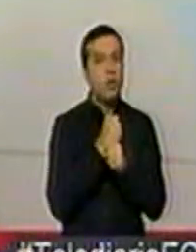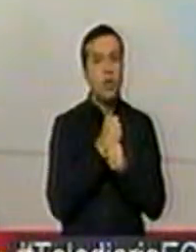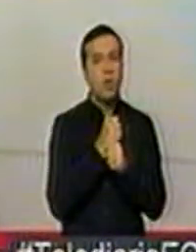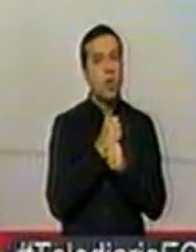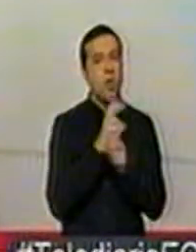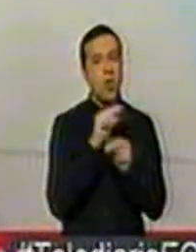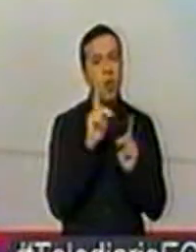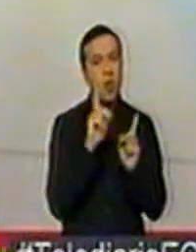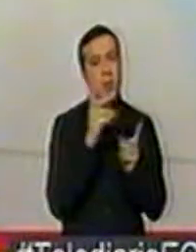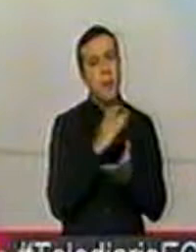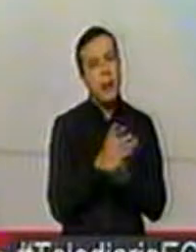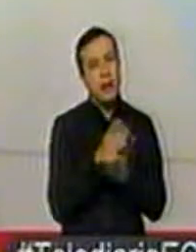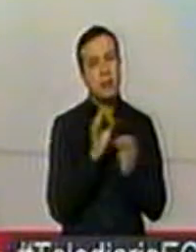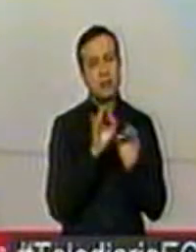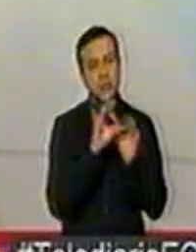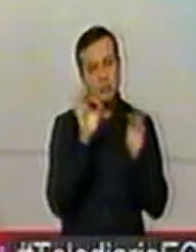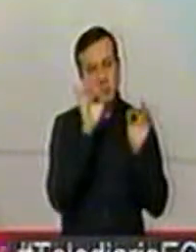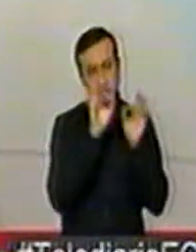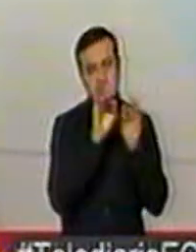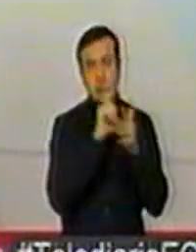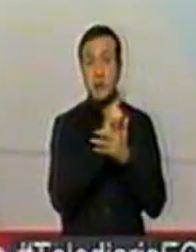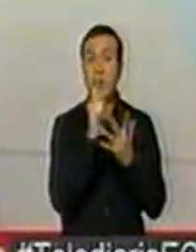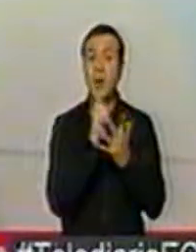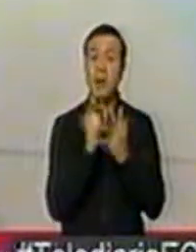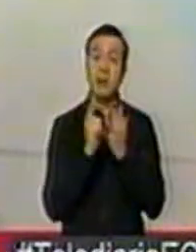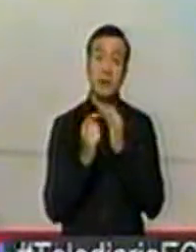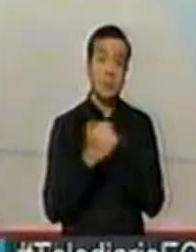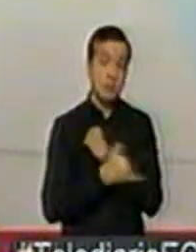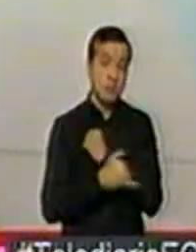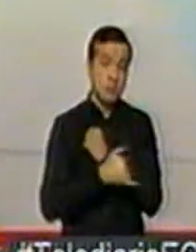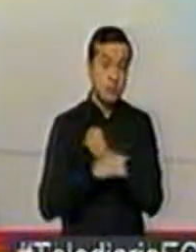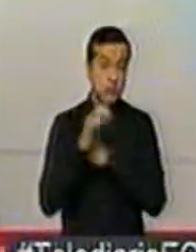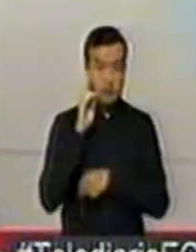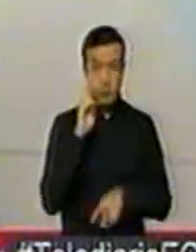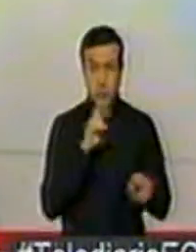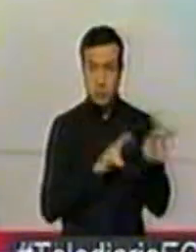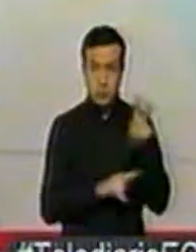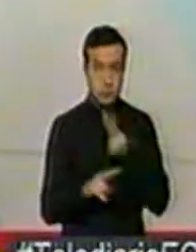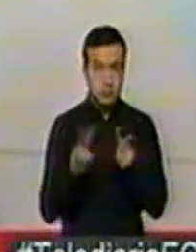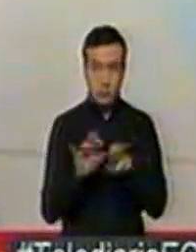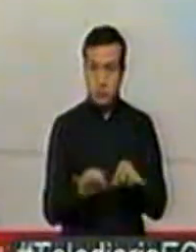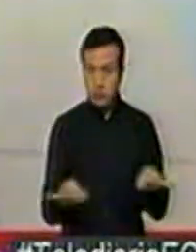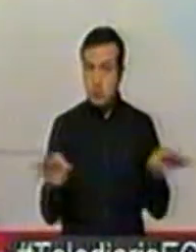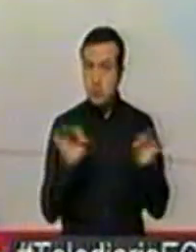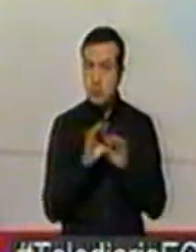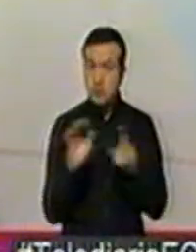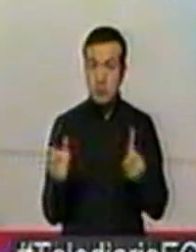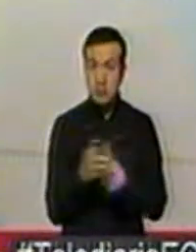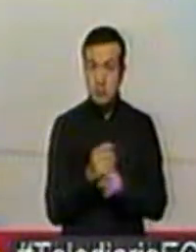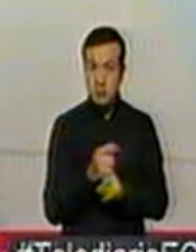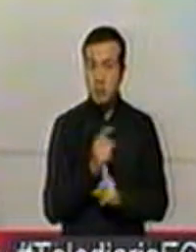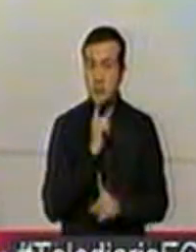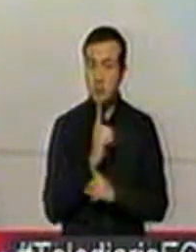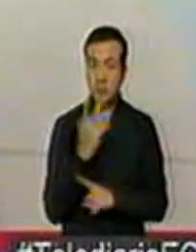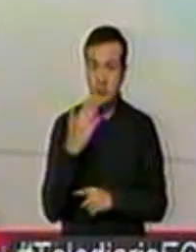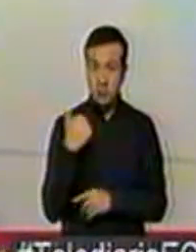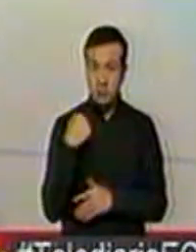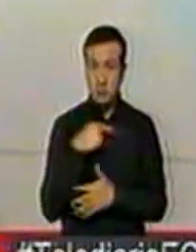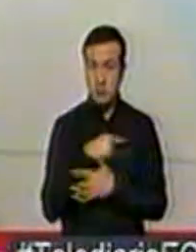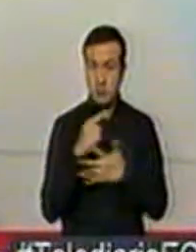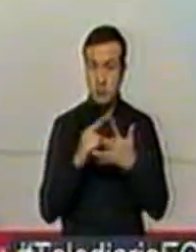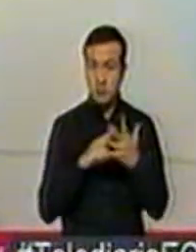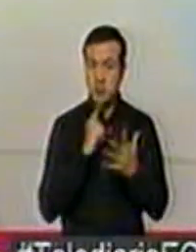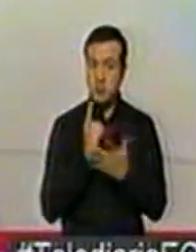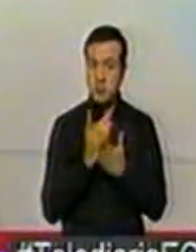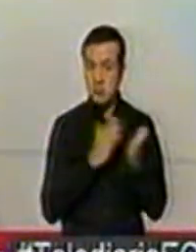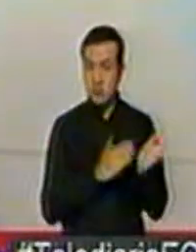es fundamental que cada estado, ¿no es cierto?, vea las condiciones necesarias para poder cumplir con estos elementos.